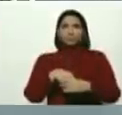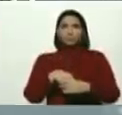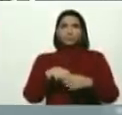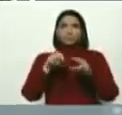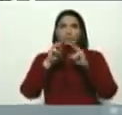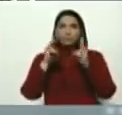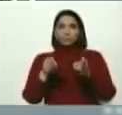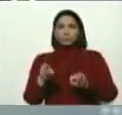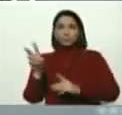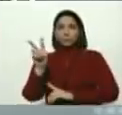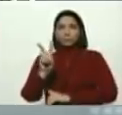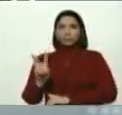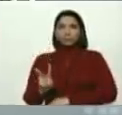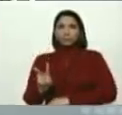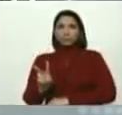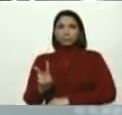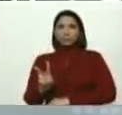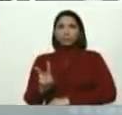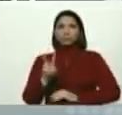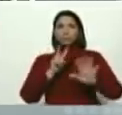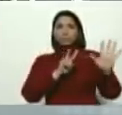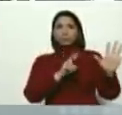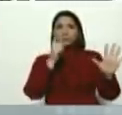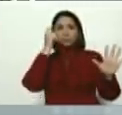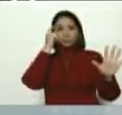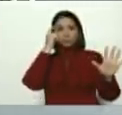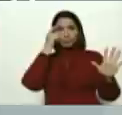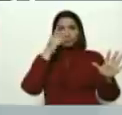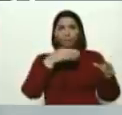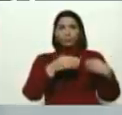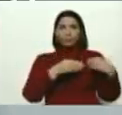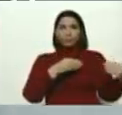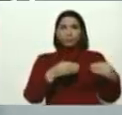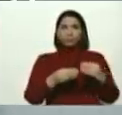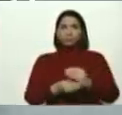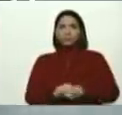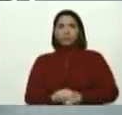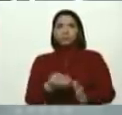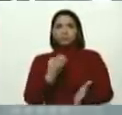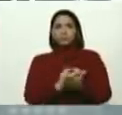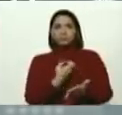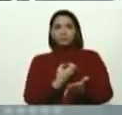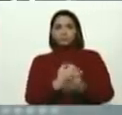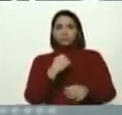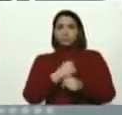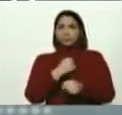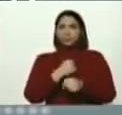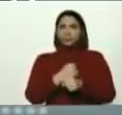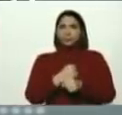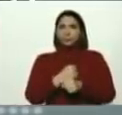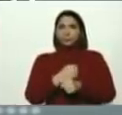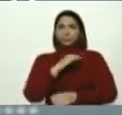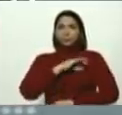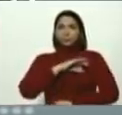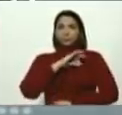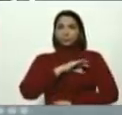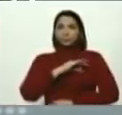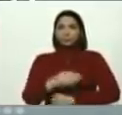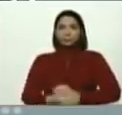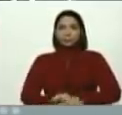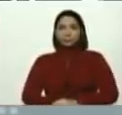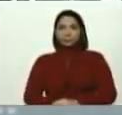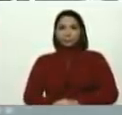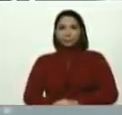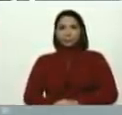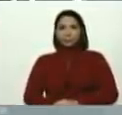método venezolano, de 7 días de flexibilidad económica, laboral, social,